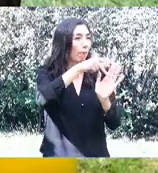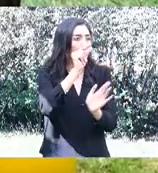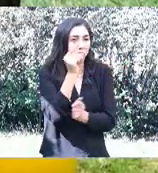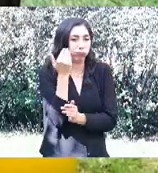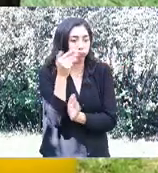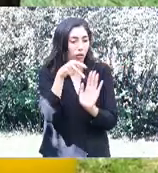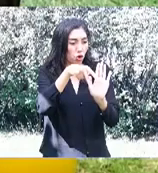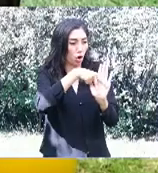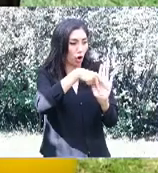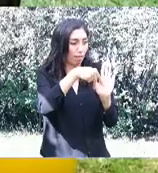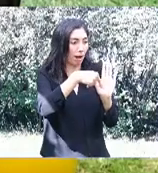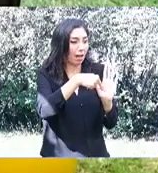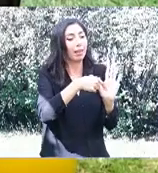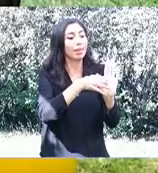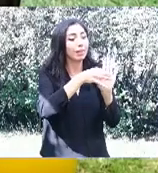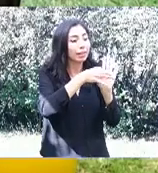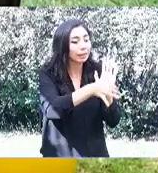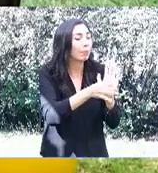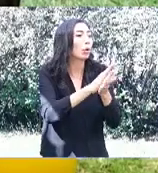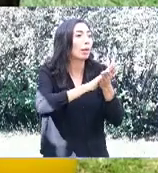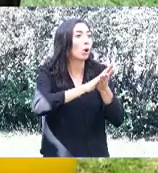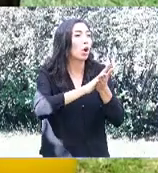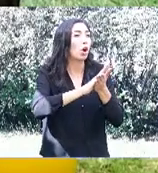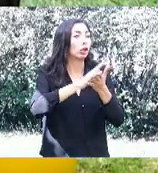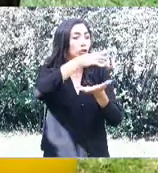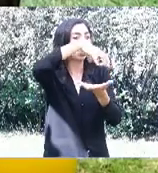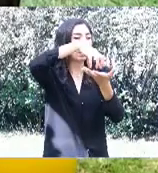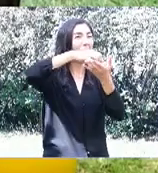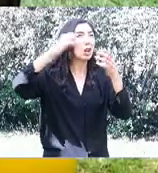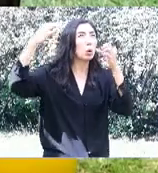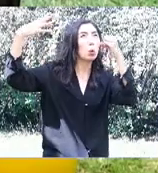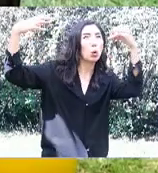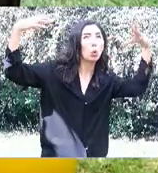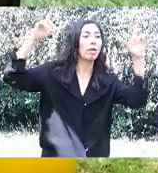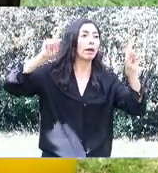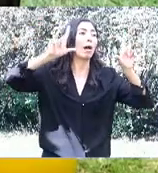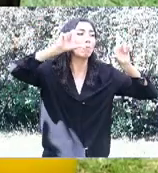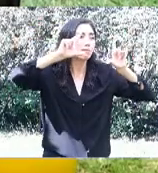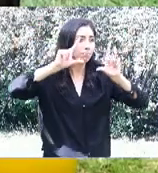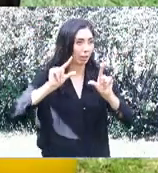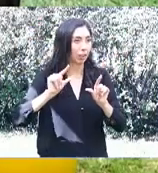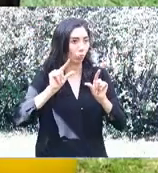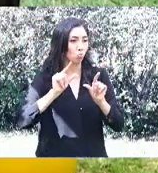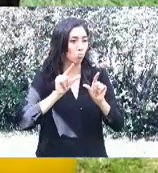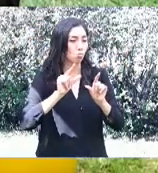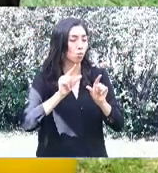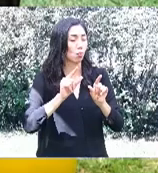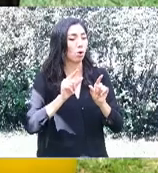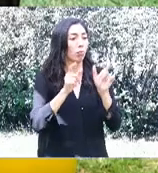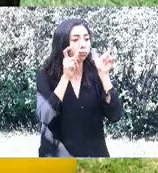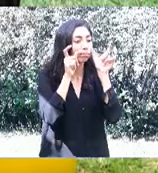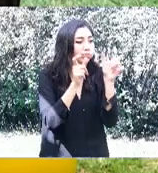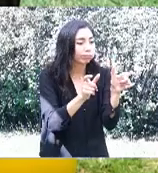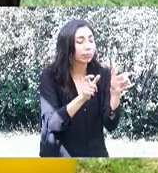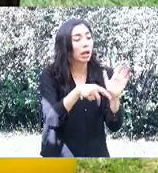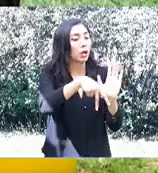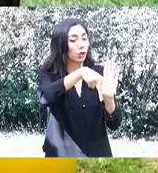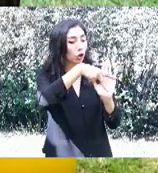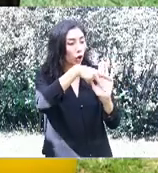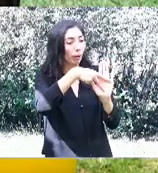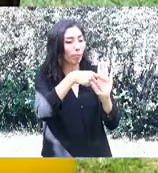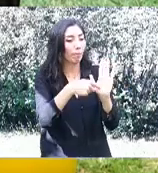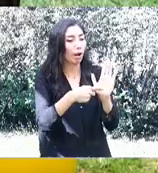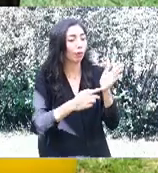que limita la la emisión de contaminación lumínica lo cual también es super interesante porque de alguna manera esta normativa que nace con el espíritu